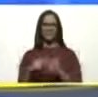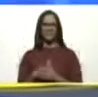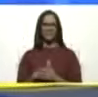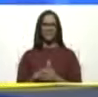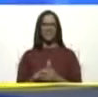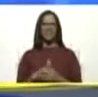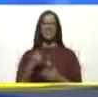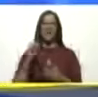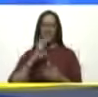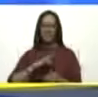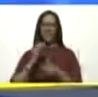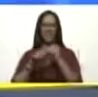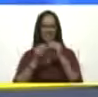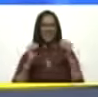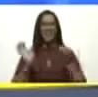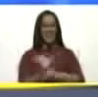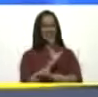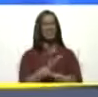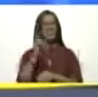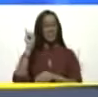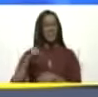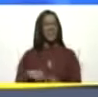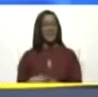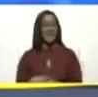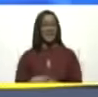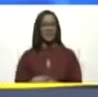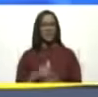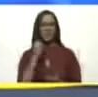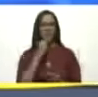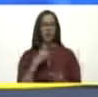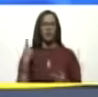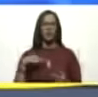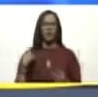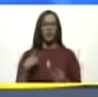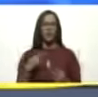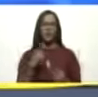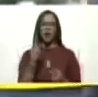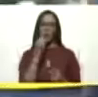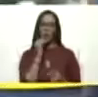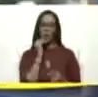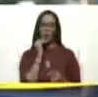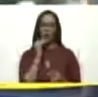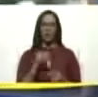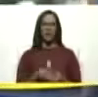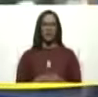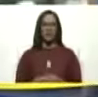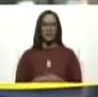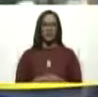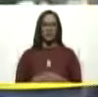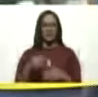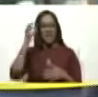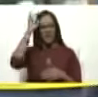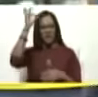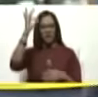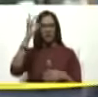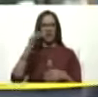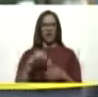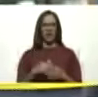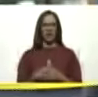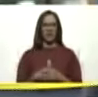yo componiendo las canciones también. Bueno, también tenemos a un joven del Consejo